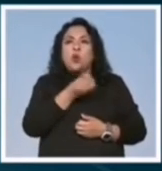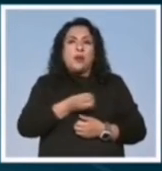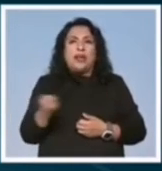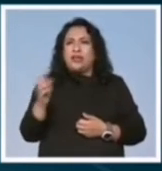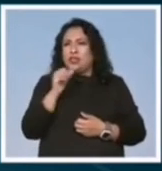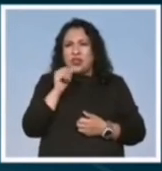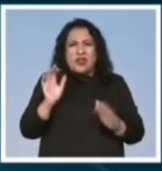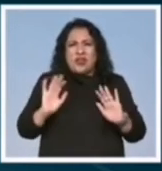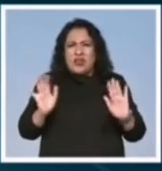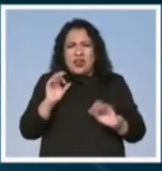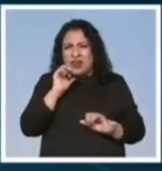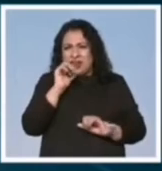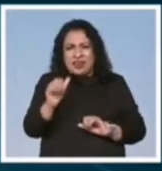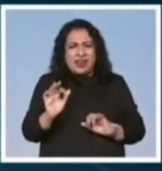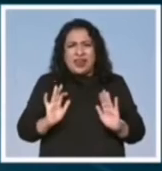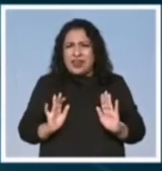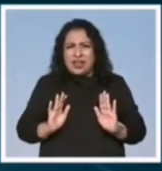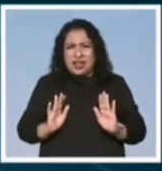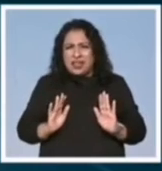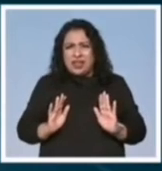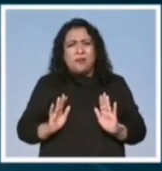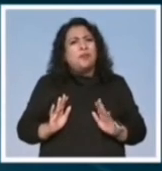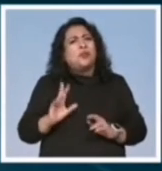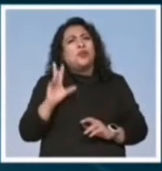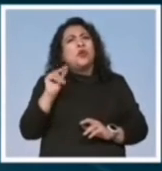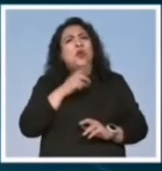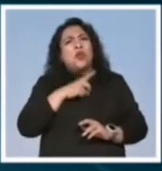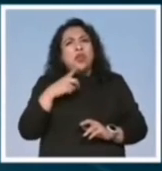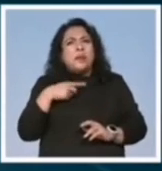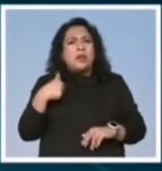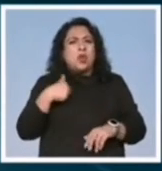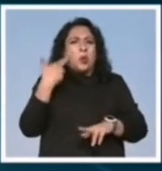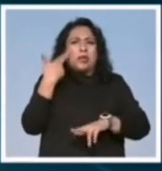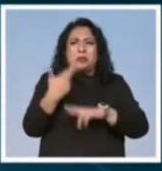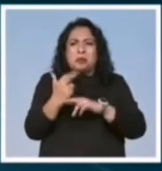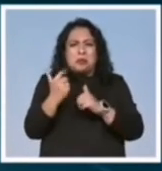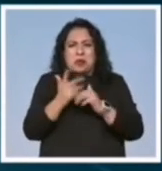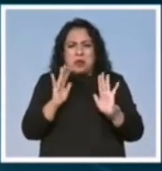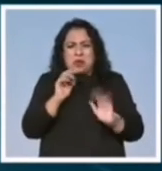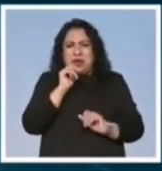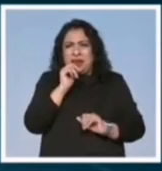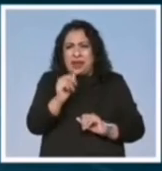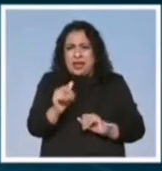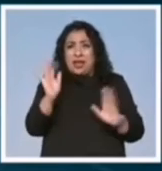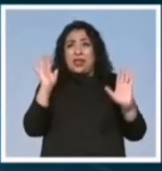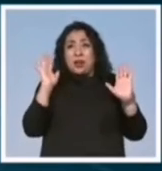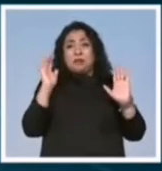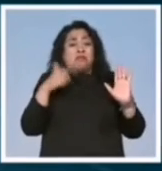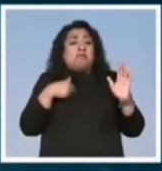nada. Es decir, no tener ninguna responsabilidad. Cuando uno